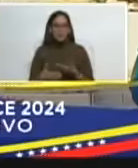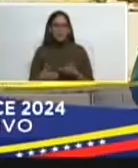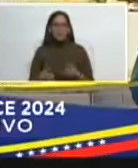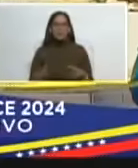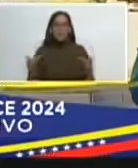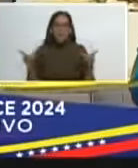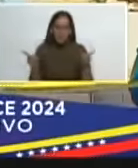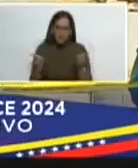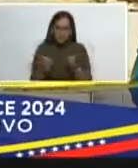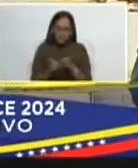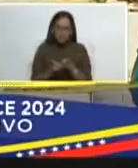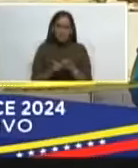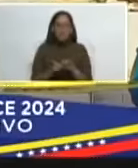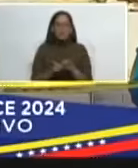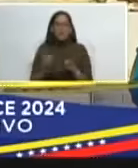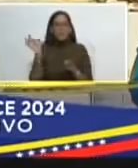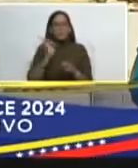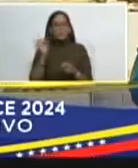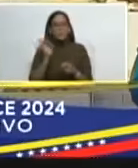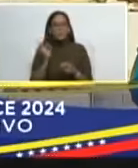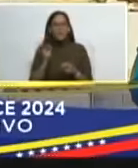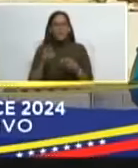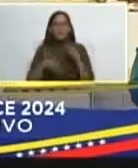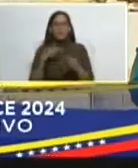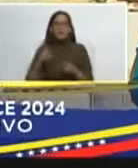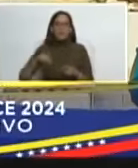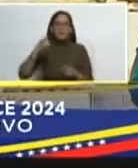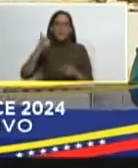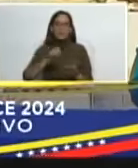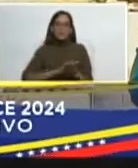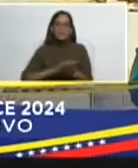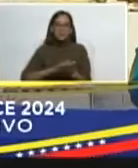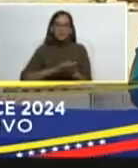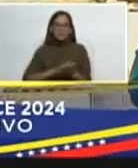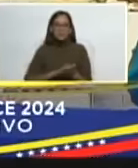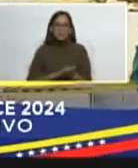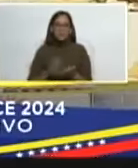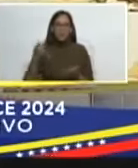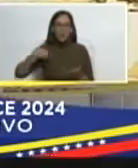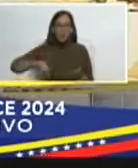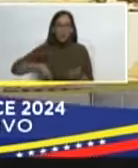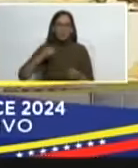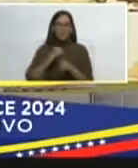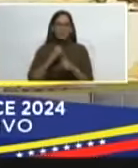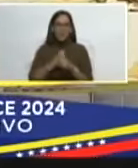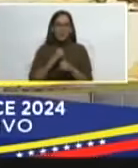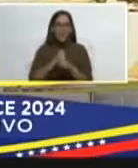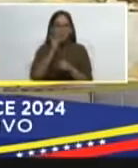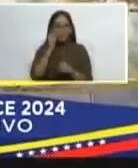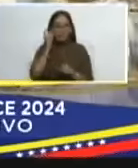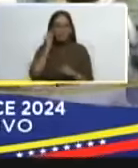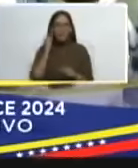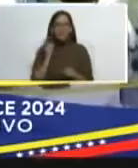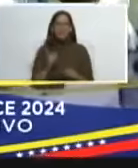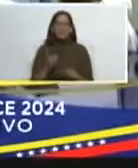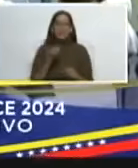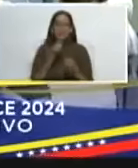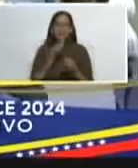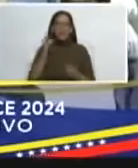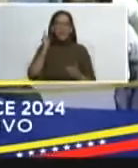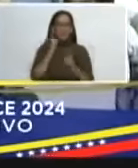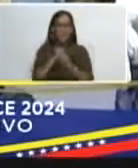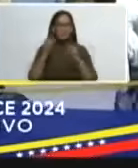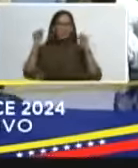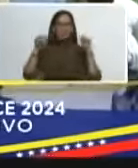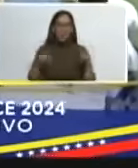inflación, productividad máxima y recuperación de los ingresos de los trabajadores y trabajadoras. Grandes metas de